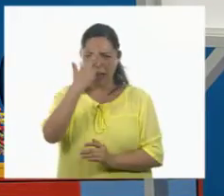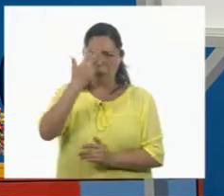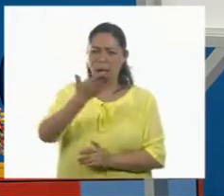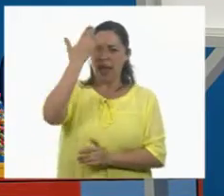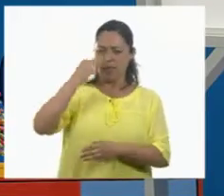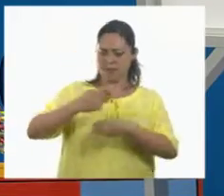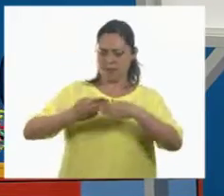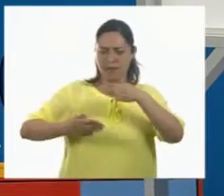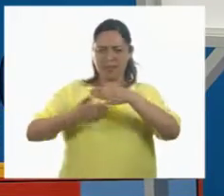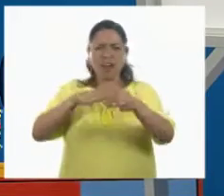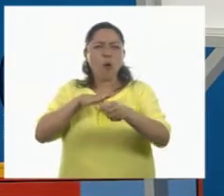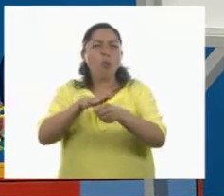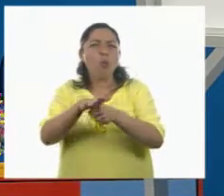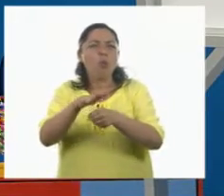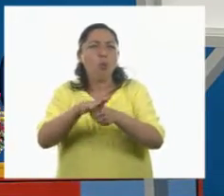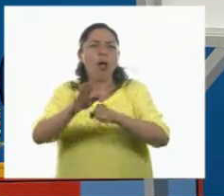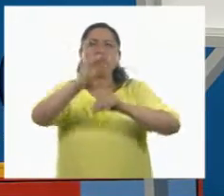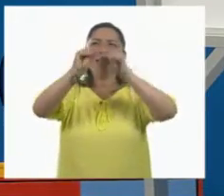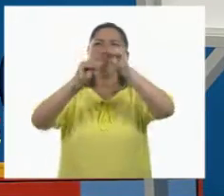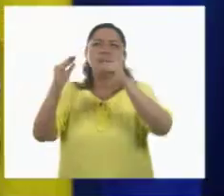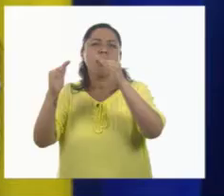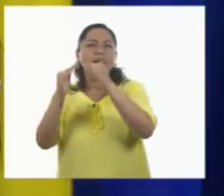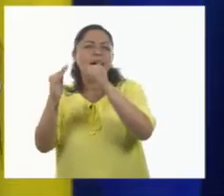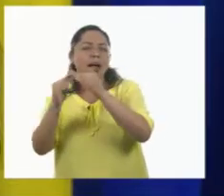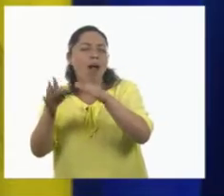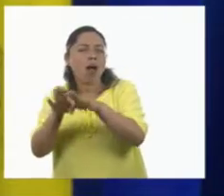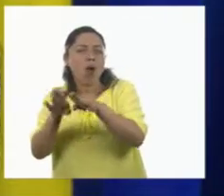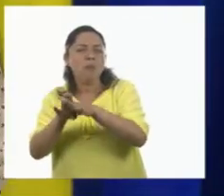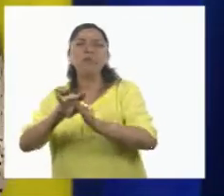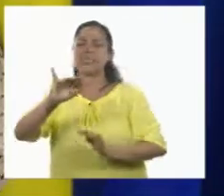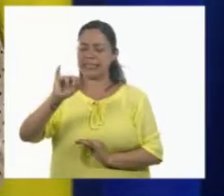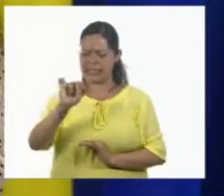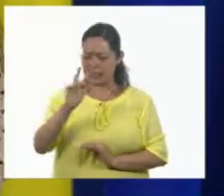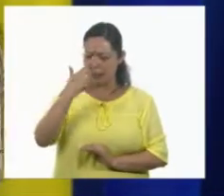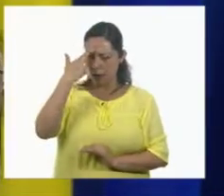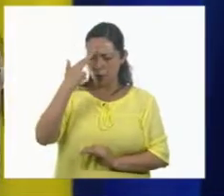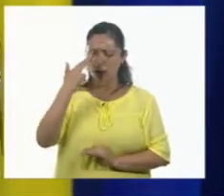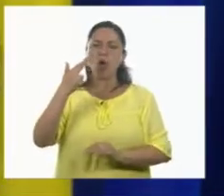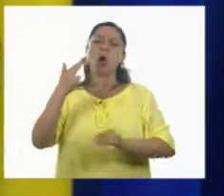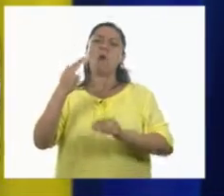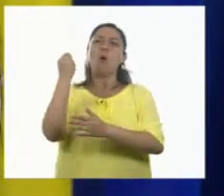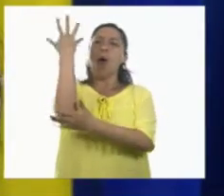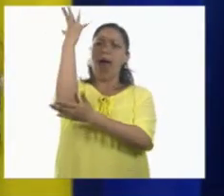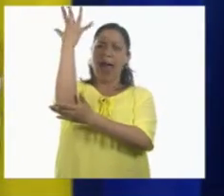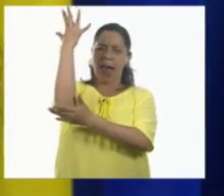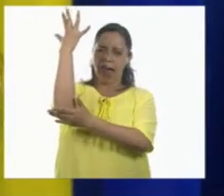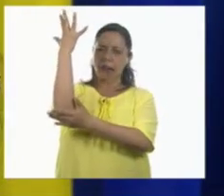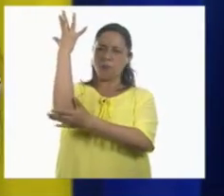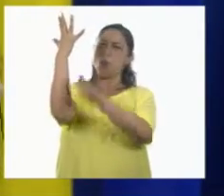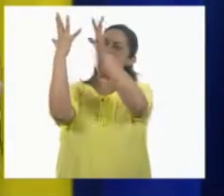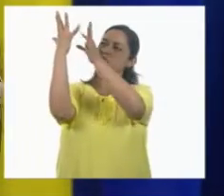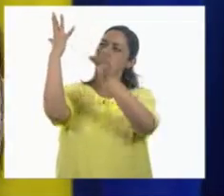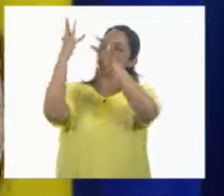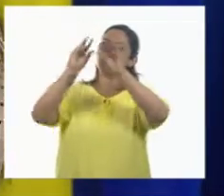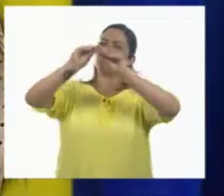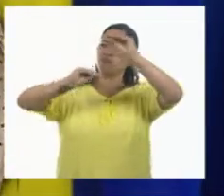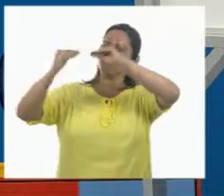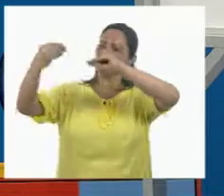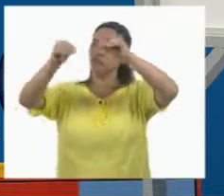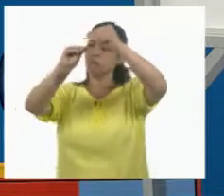hechas las casas del campo? Sí, eran de palmera. De adobe, ajá. eran